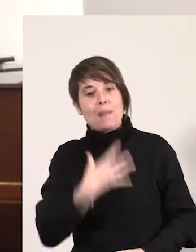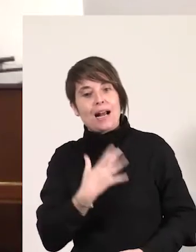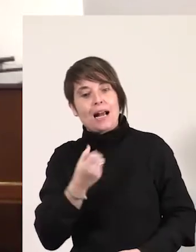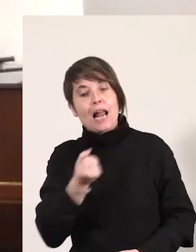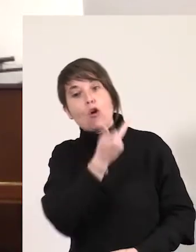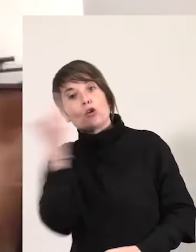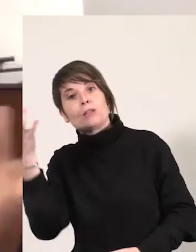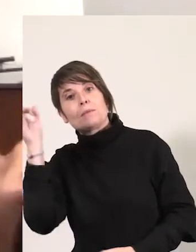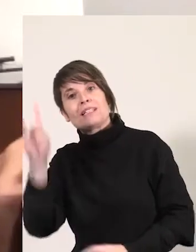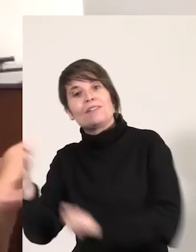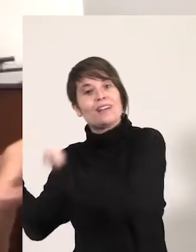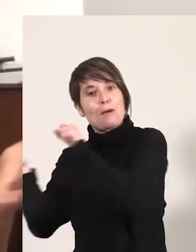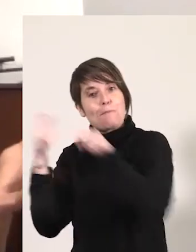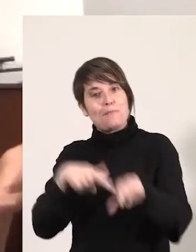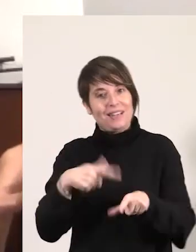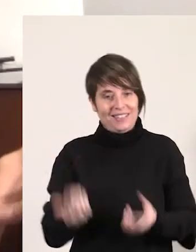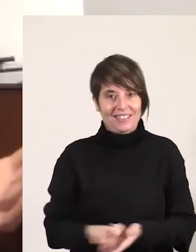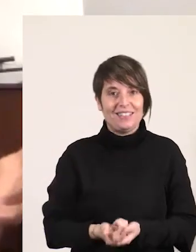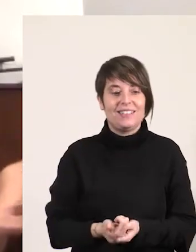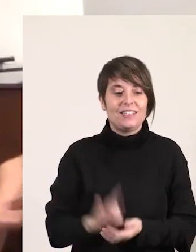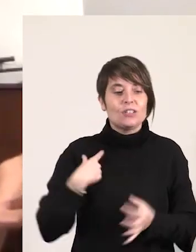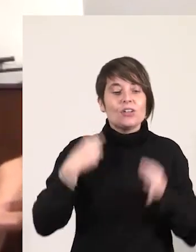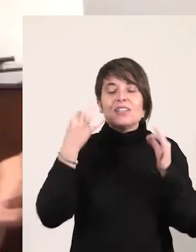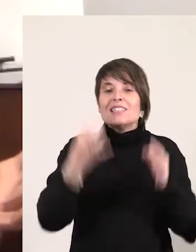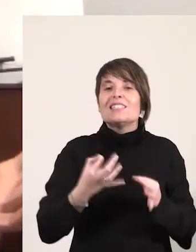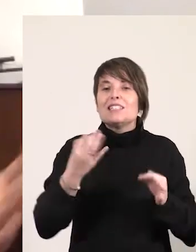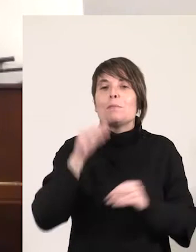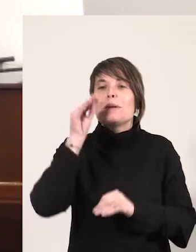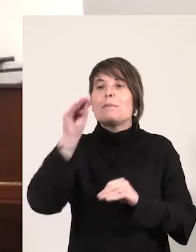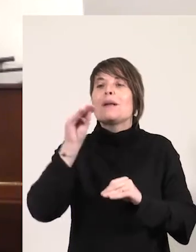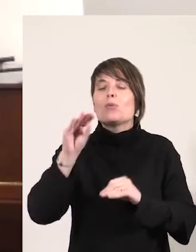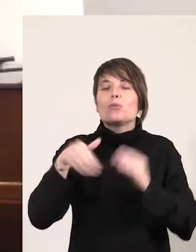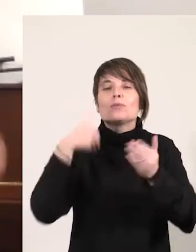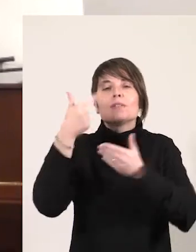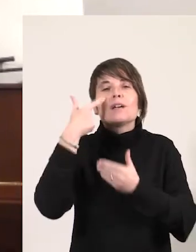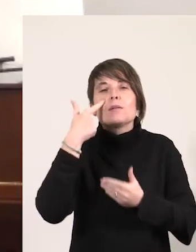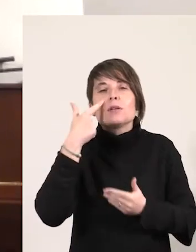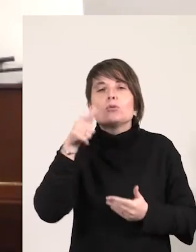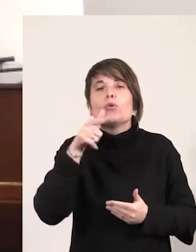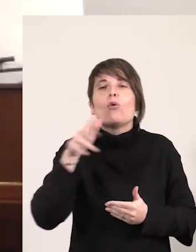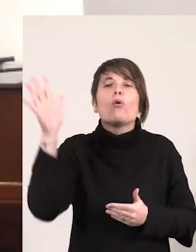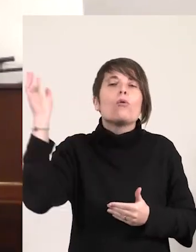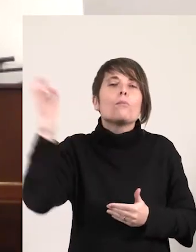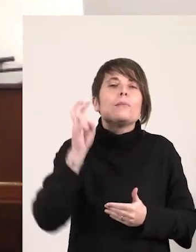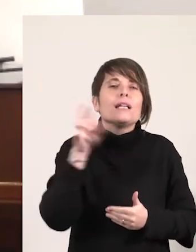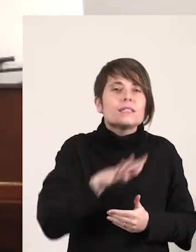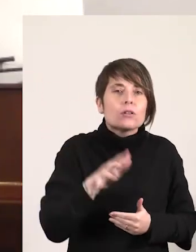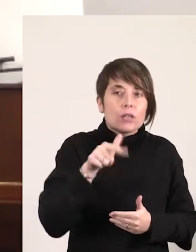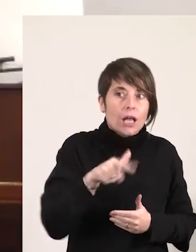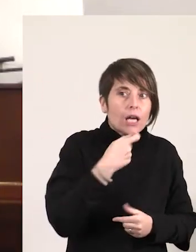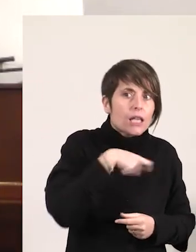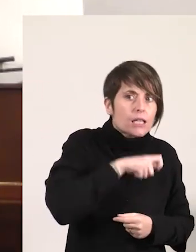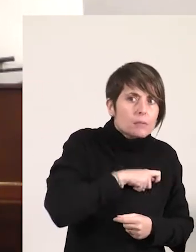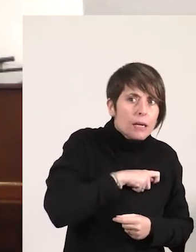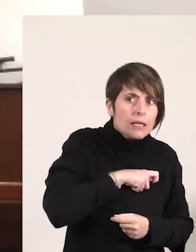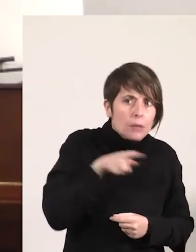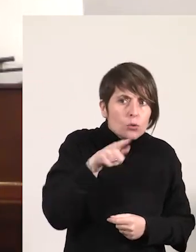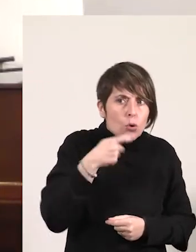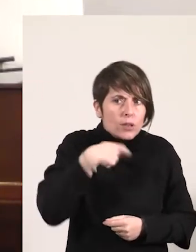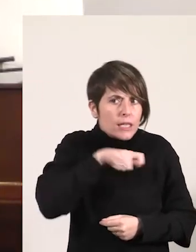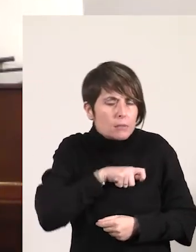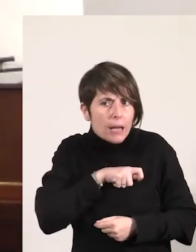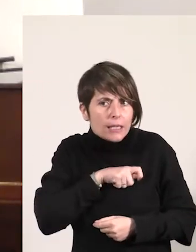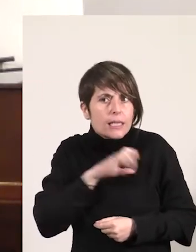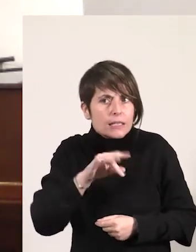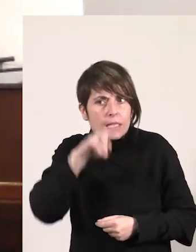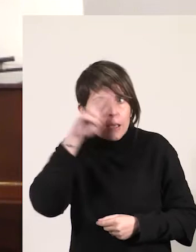igual a blanco, pues todo lo demás somos personas migrantes y ya está, ¿no? Y así, pues yo siempre hablo de la pregunta con eco. ¿De dónde eres? De